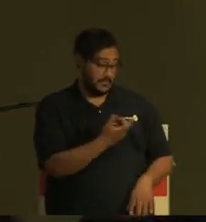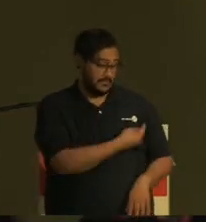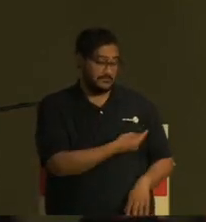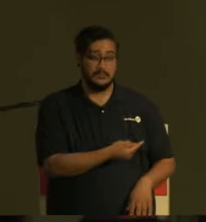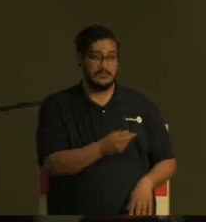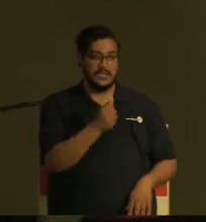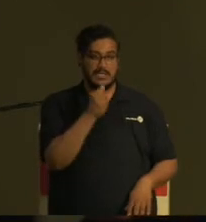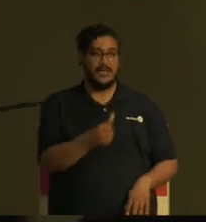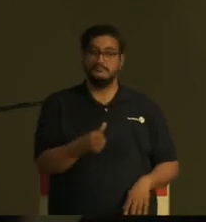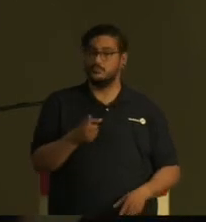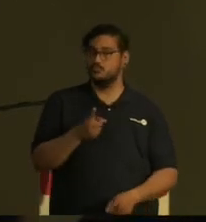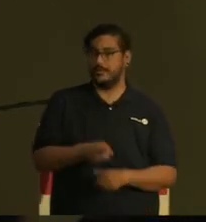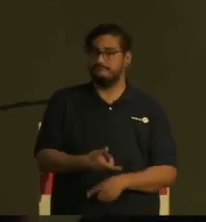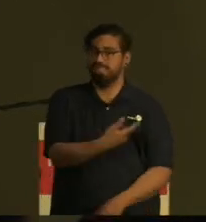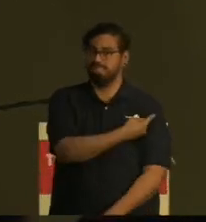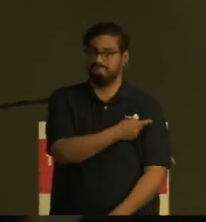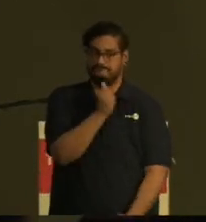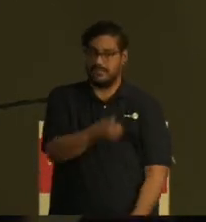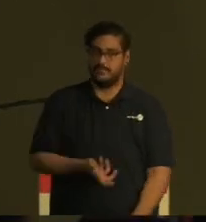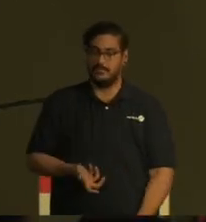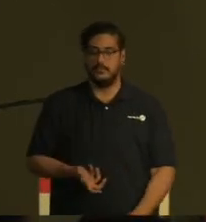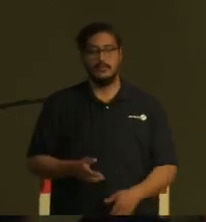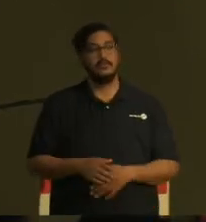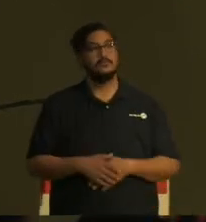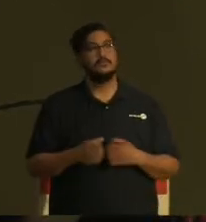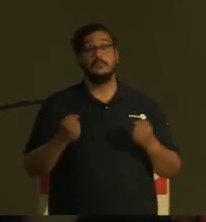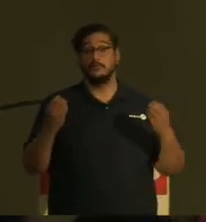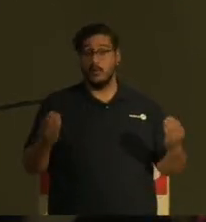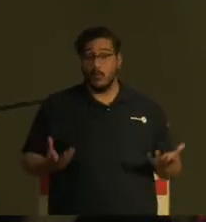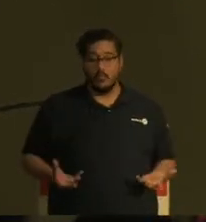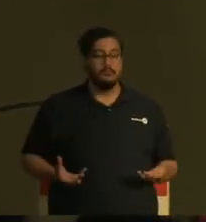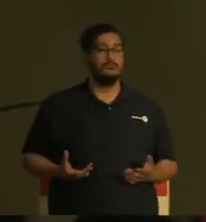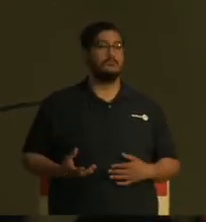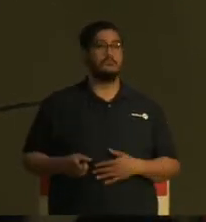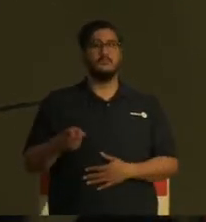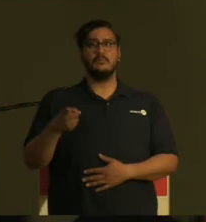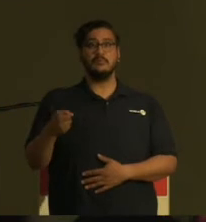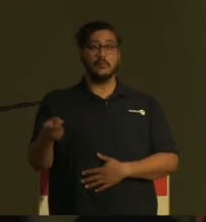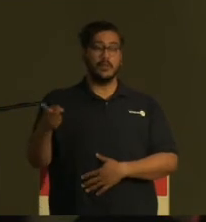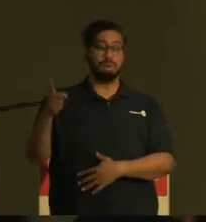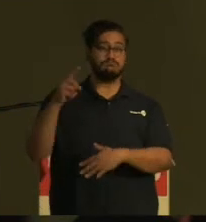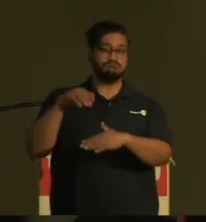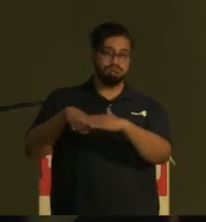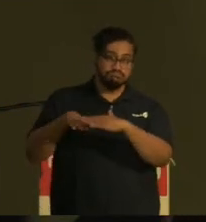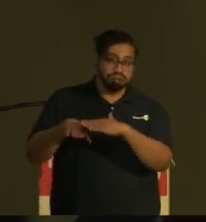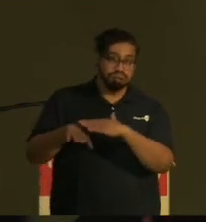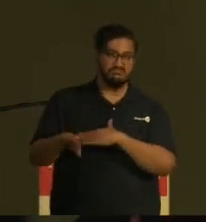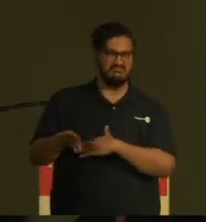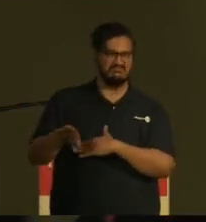Las vacunas. Y entonces, en una oleada que saturaron en los hospitales, ¿no? En una ola